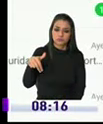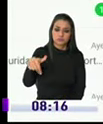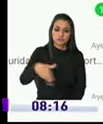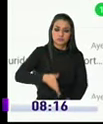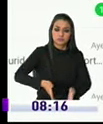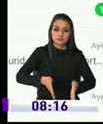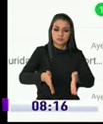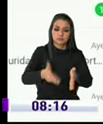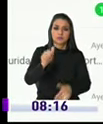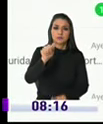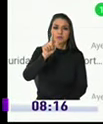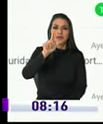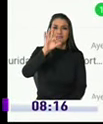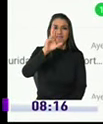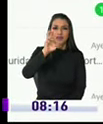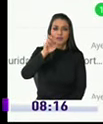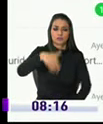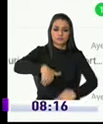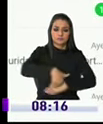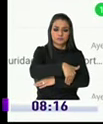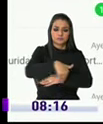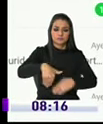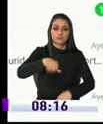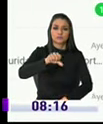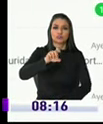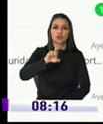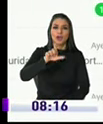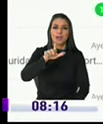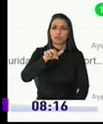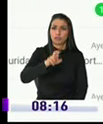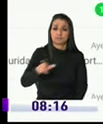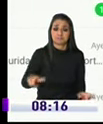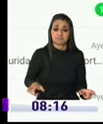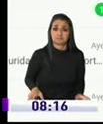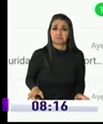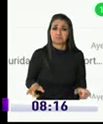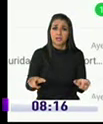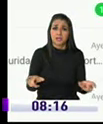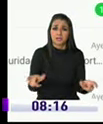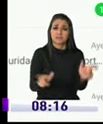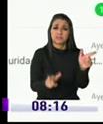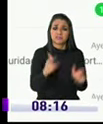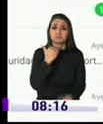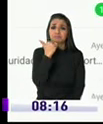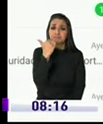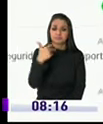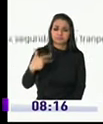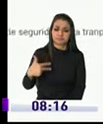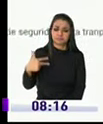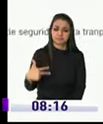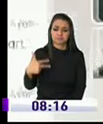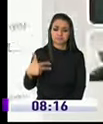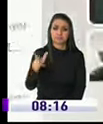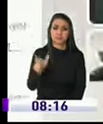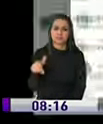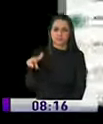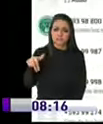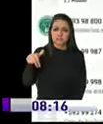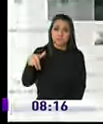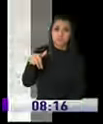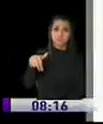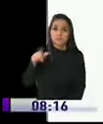la Rodrigo de Chávez y Solano de Quiñones, las veredas se han convertido en parqueaderos y arriesgan la vida a los peatones. Ustedes están viendo